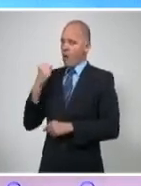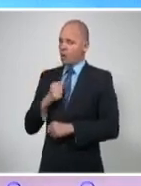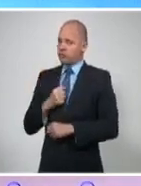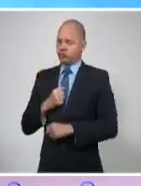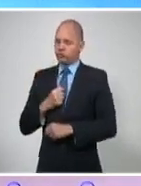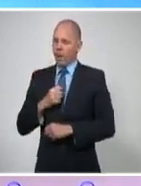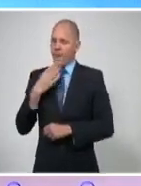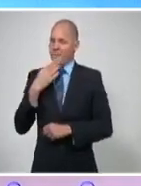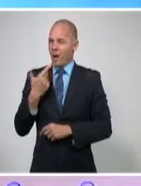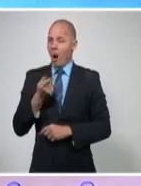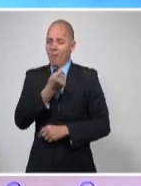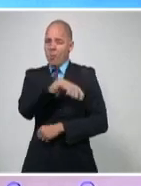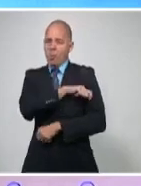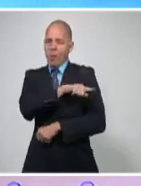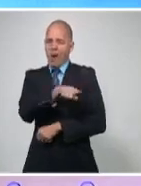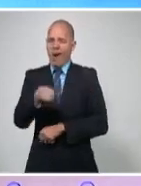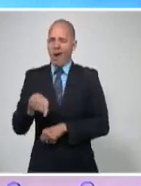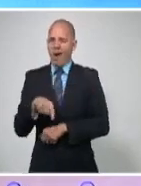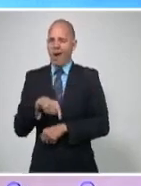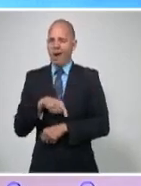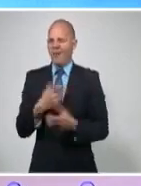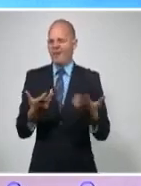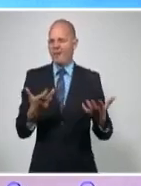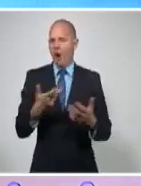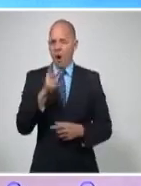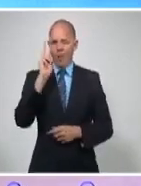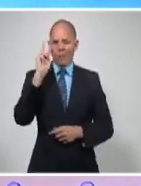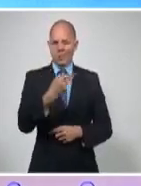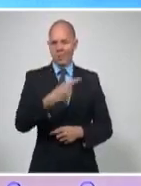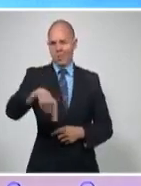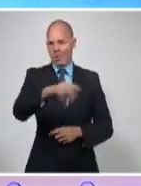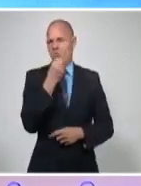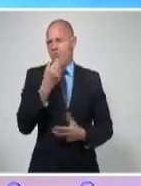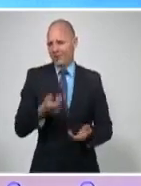en enemigo de sí mismo. Por hoy es todo, pero vamos a volver. Muy buenas noches.